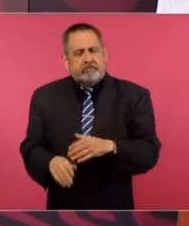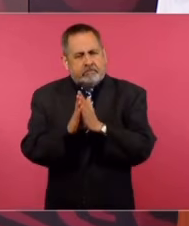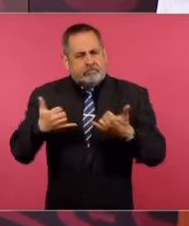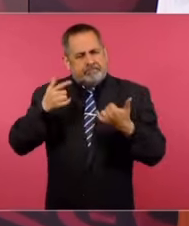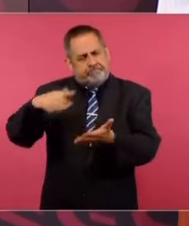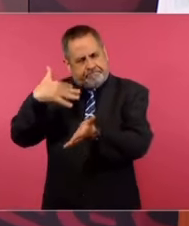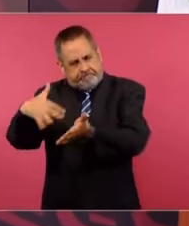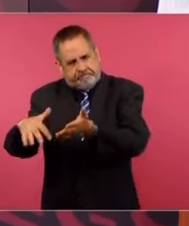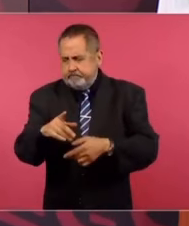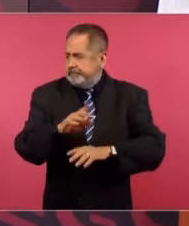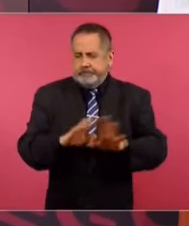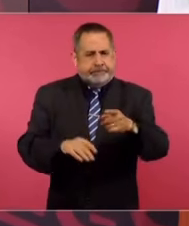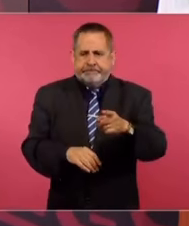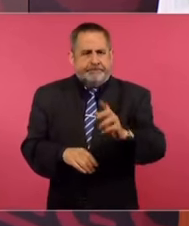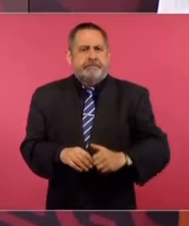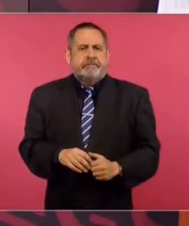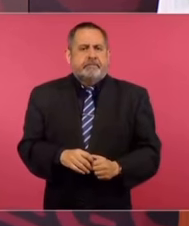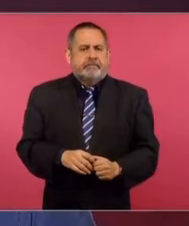jóvenes, pero